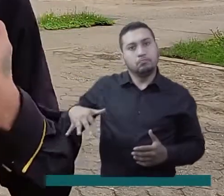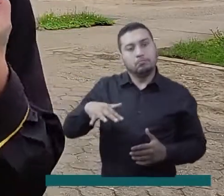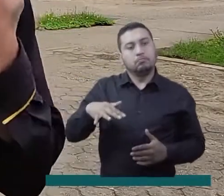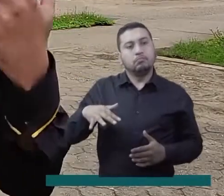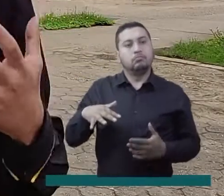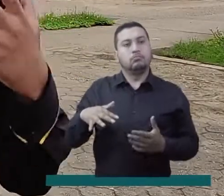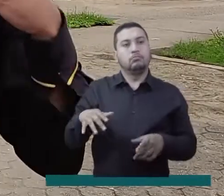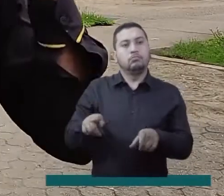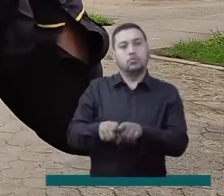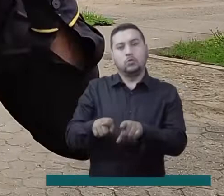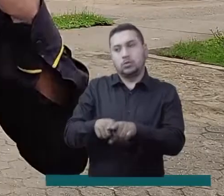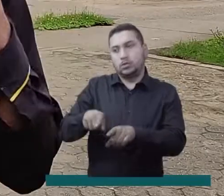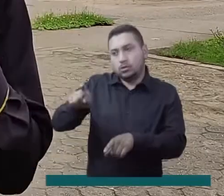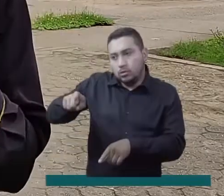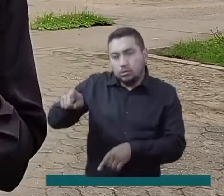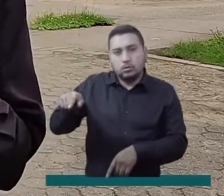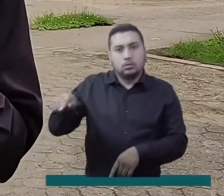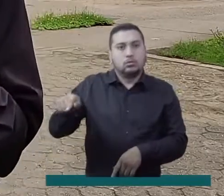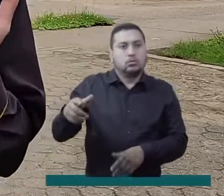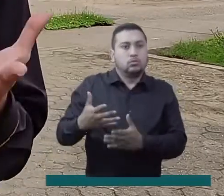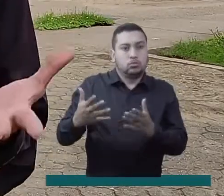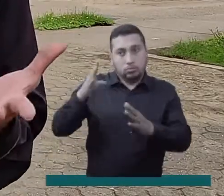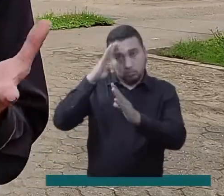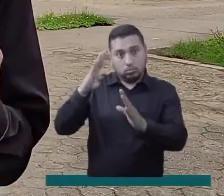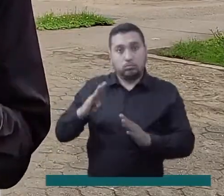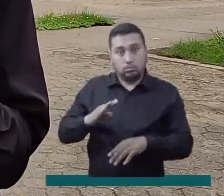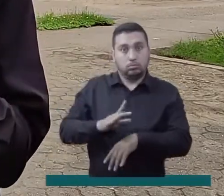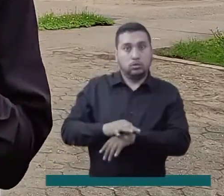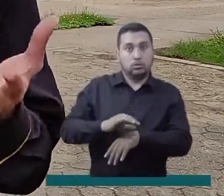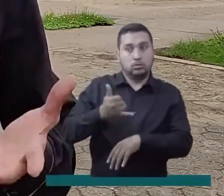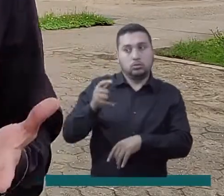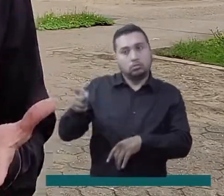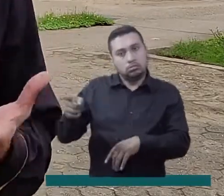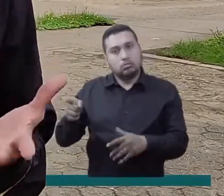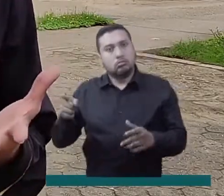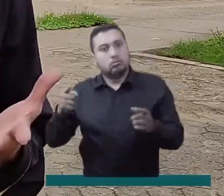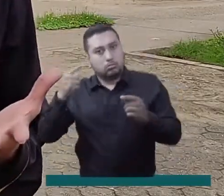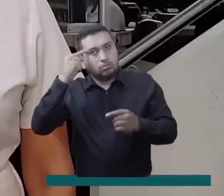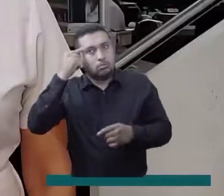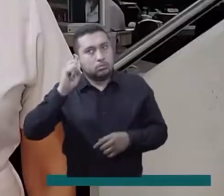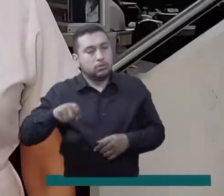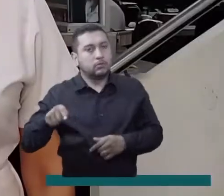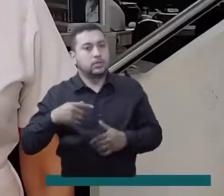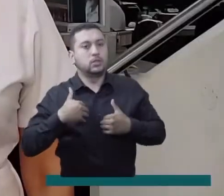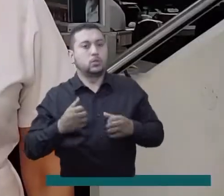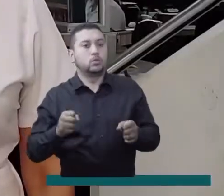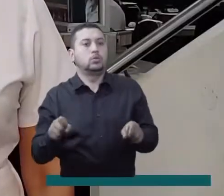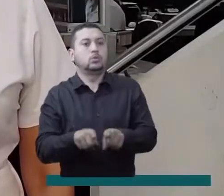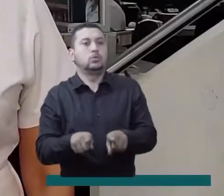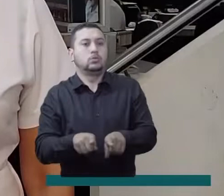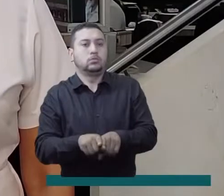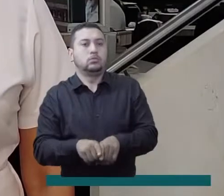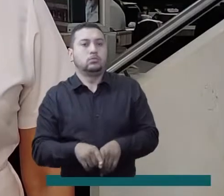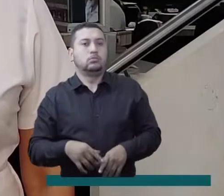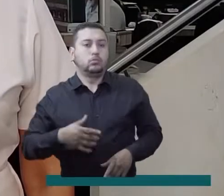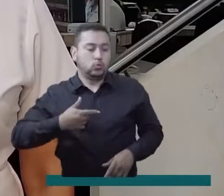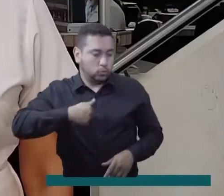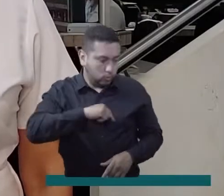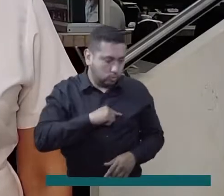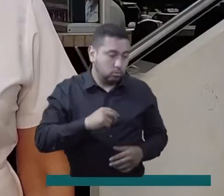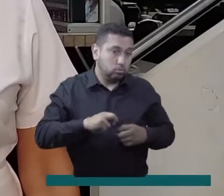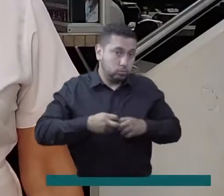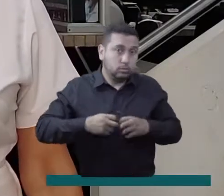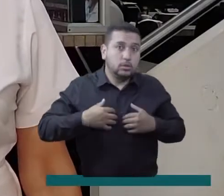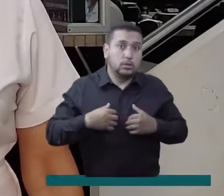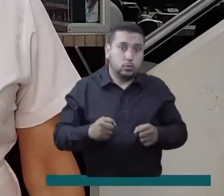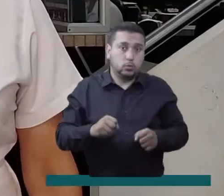también tienen sus necesidades, tienen sus pensamientos, sus obligaciones, sus cosas. Estas motivaciones son muy importantes, claro.